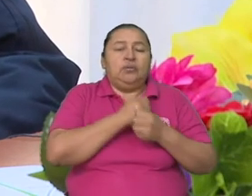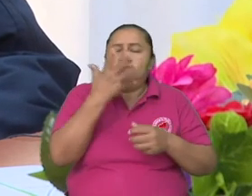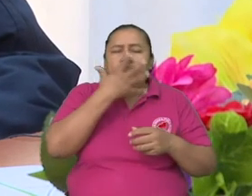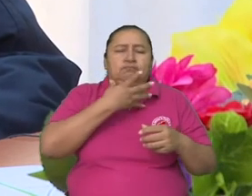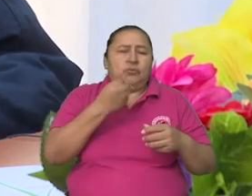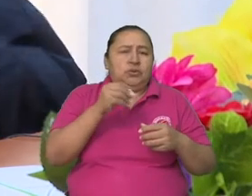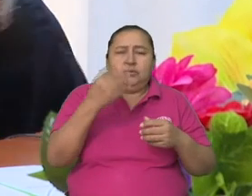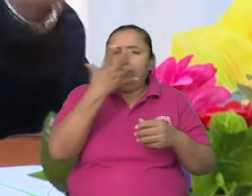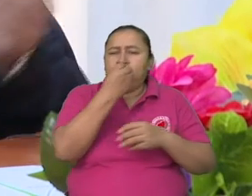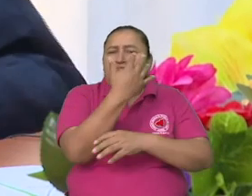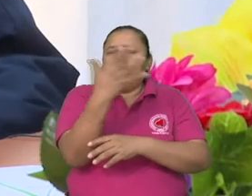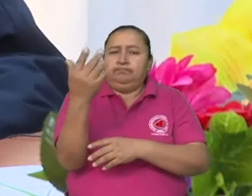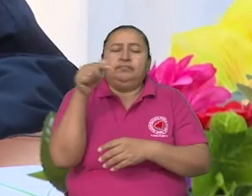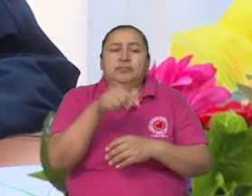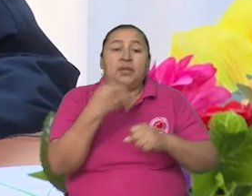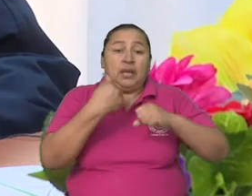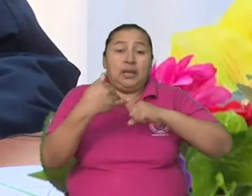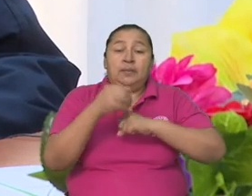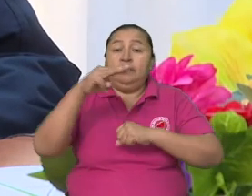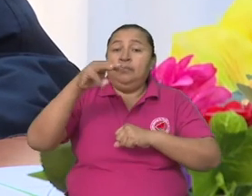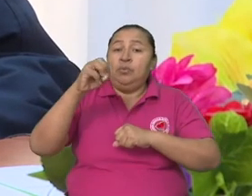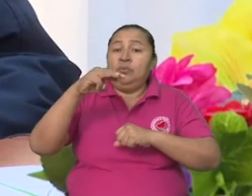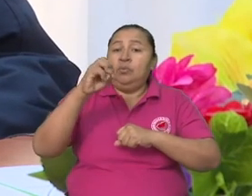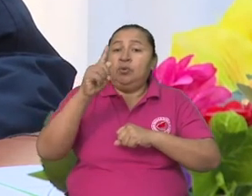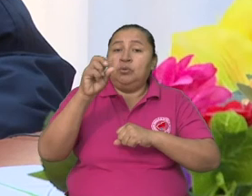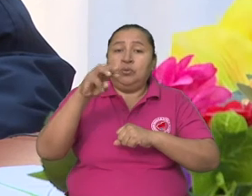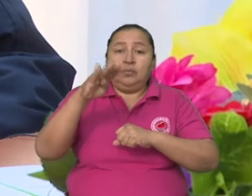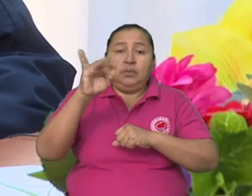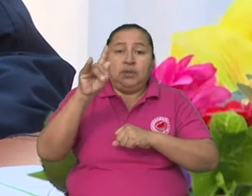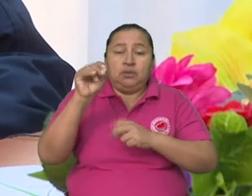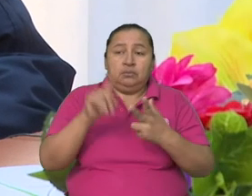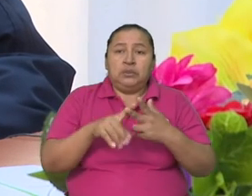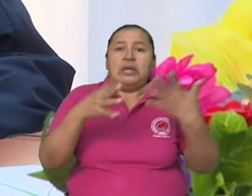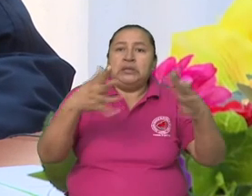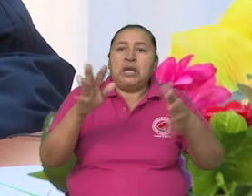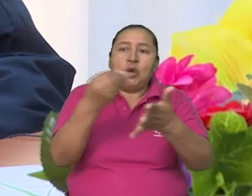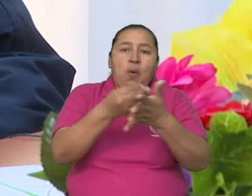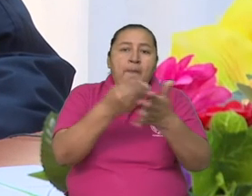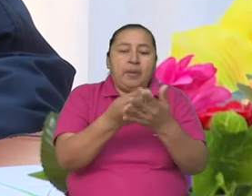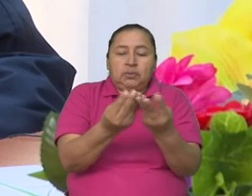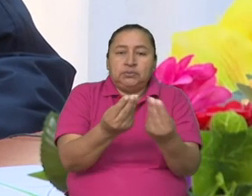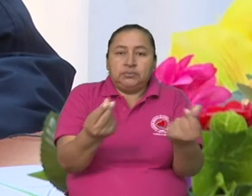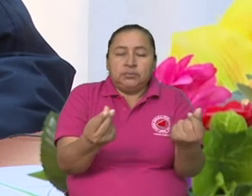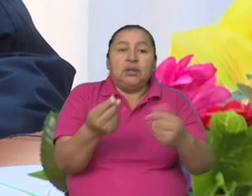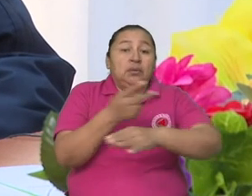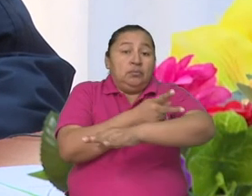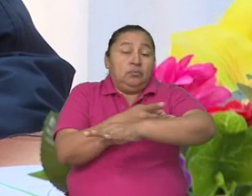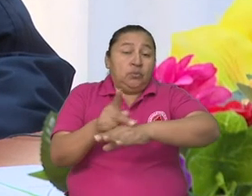que es un paraíso, la isla de Momotombito. Terrenos que hemos comprado en Puerto de Corinto, hemos